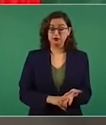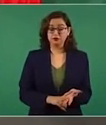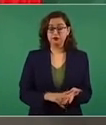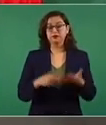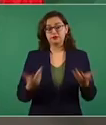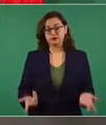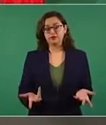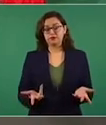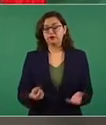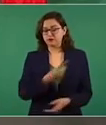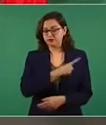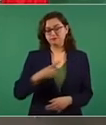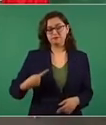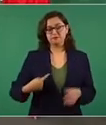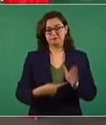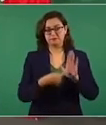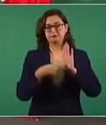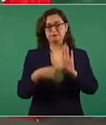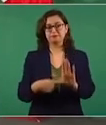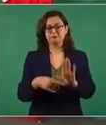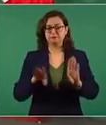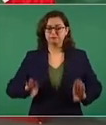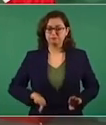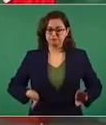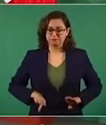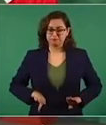debemos de demostrar con hechos,